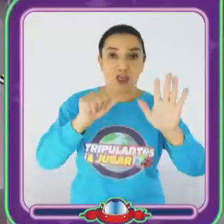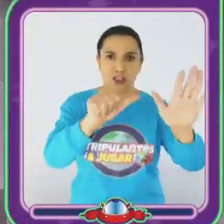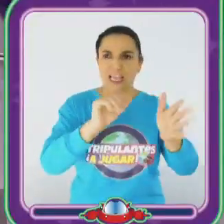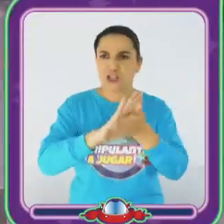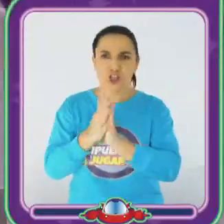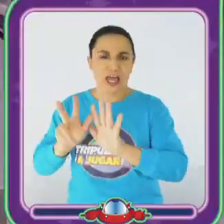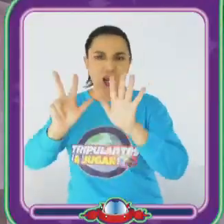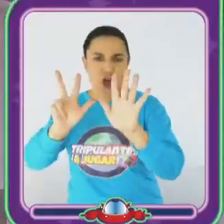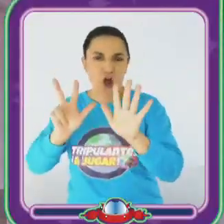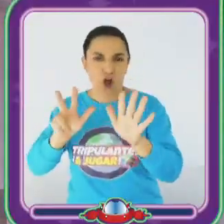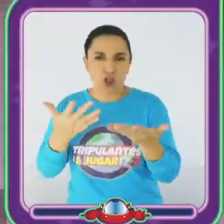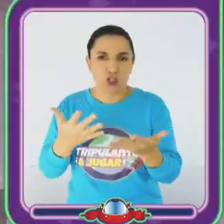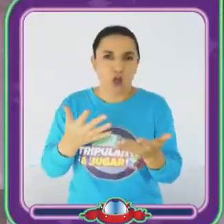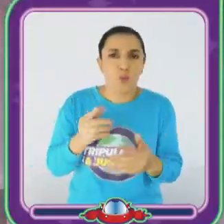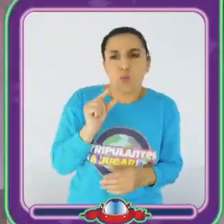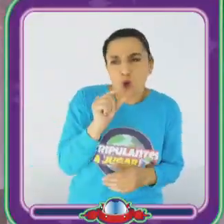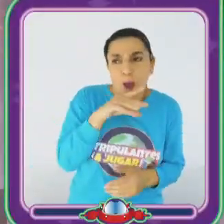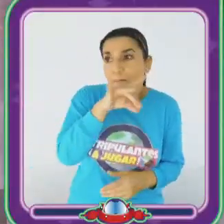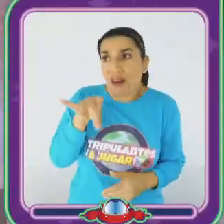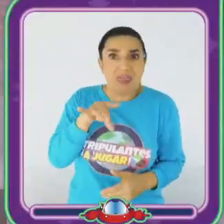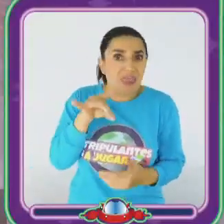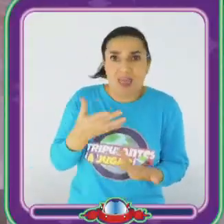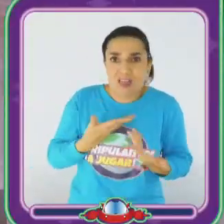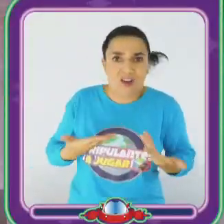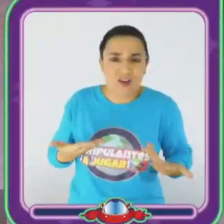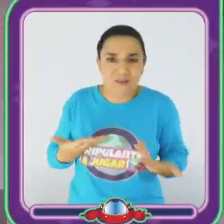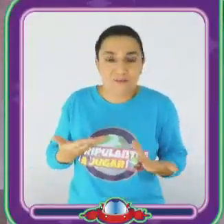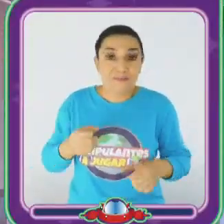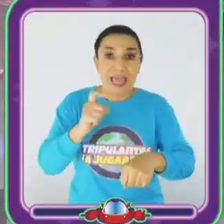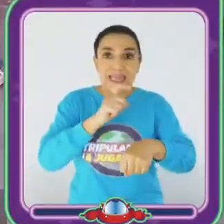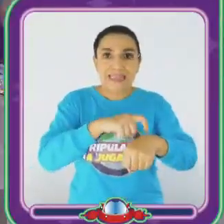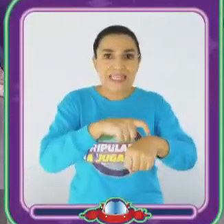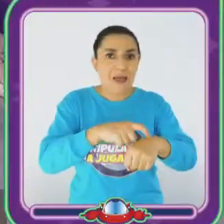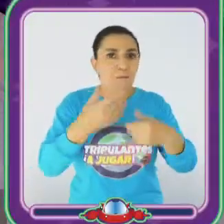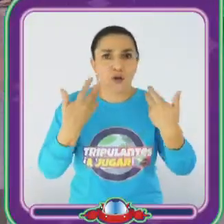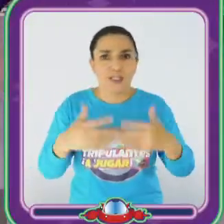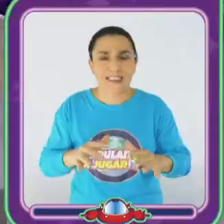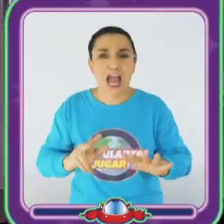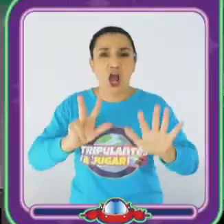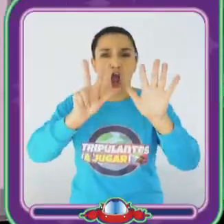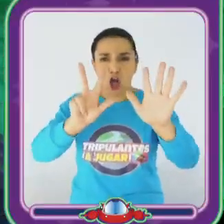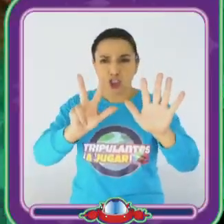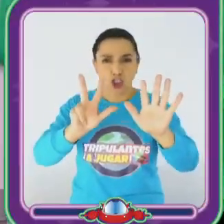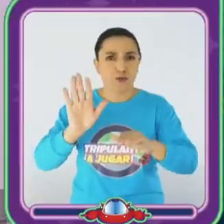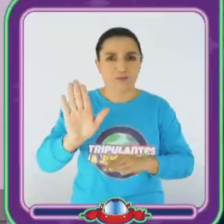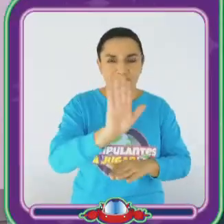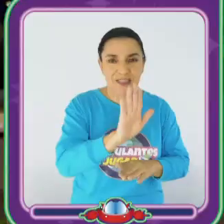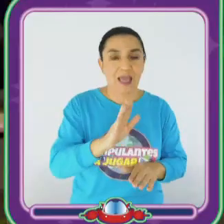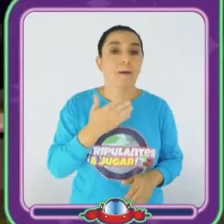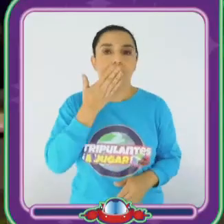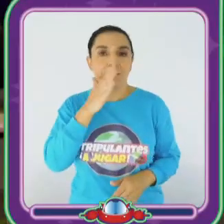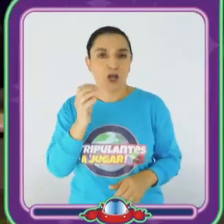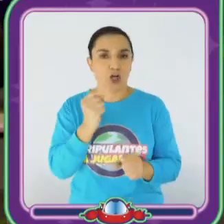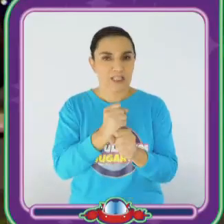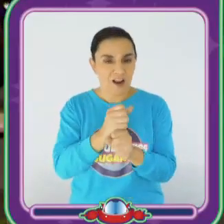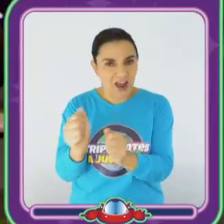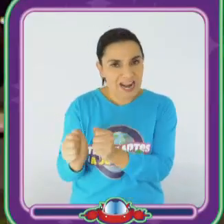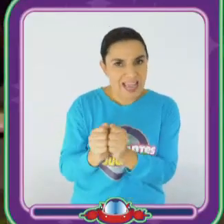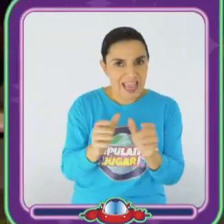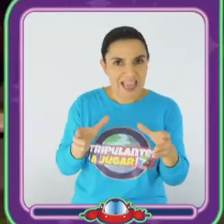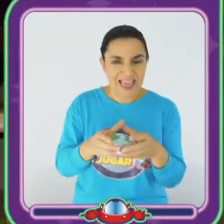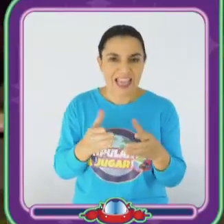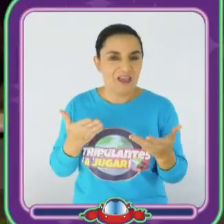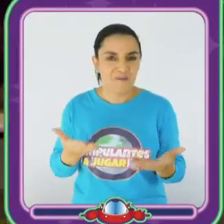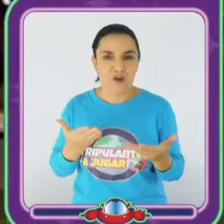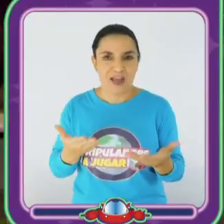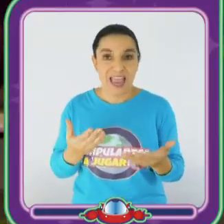encontrado 6 de 8 y entonces ¡tiempo! Ahí estábamos un poco perdidos. ¡Tiempo! ¡Tenemos las 8 pistas, tripulación! Lo mejor de trabajar en equipo es